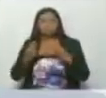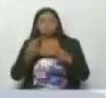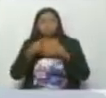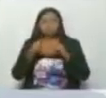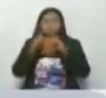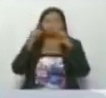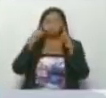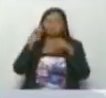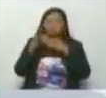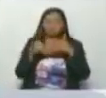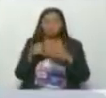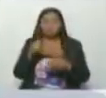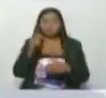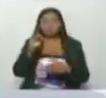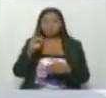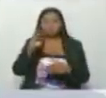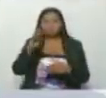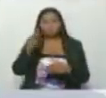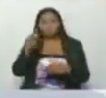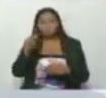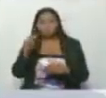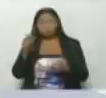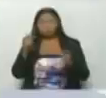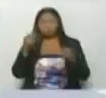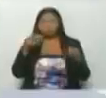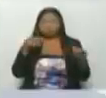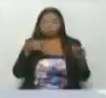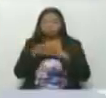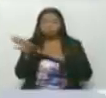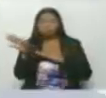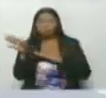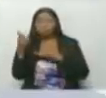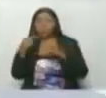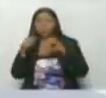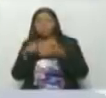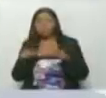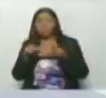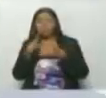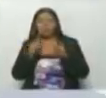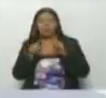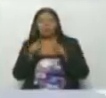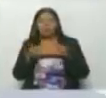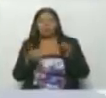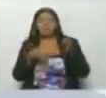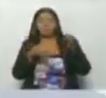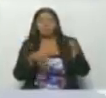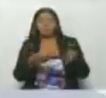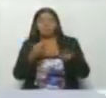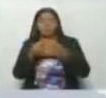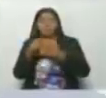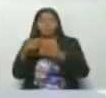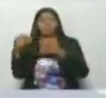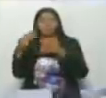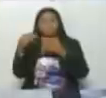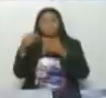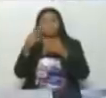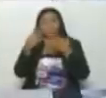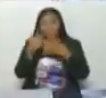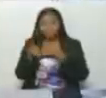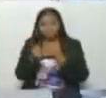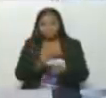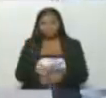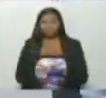que los tributos se han controlado porque hoy en día pocos sólo quedan facturas y están vendiendo en divisas y